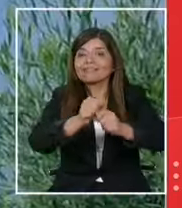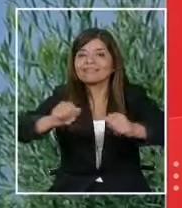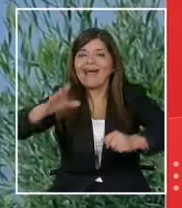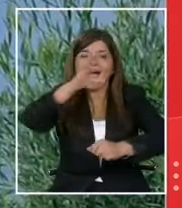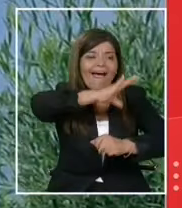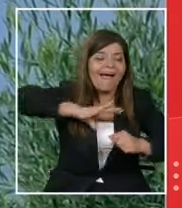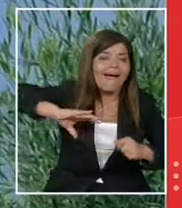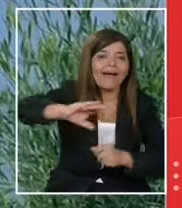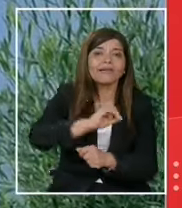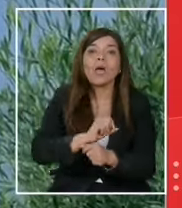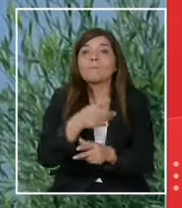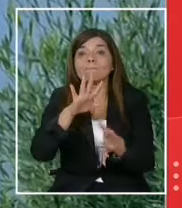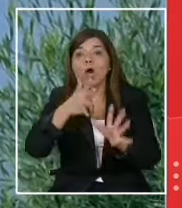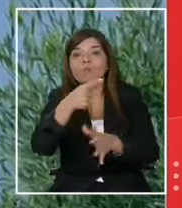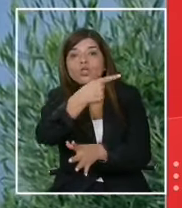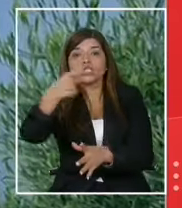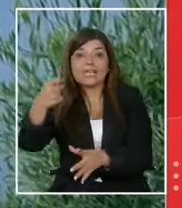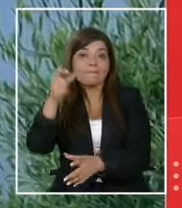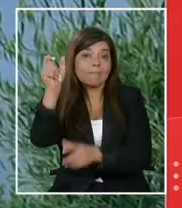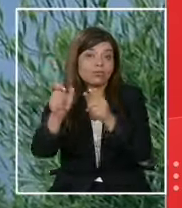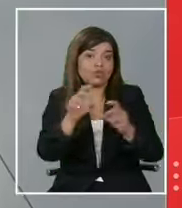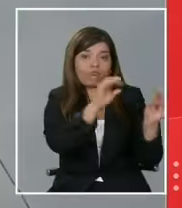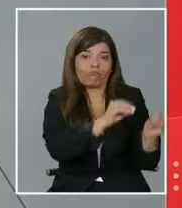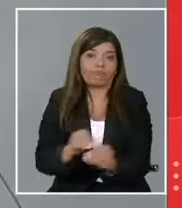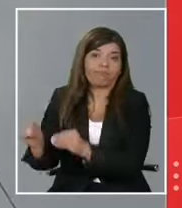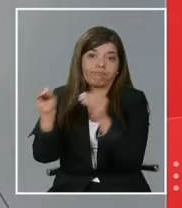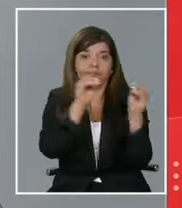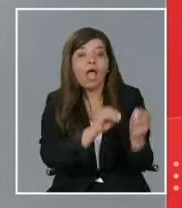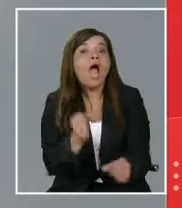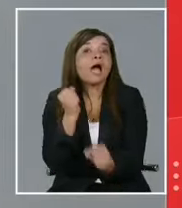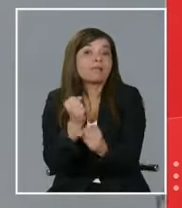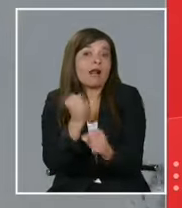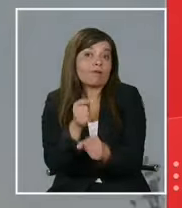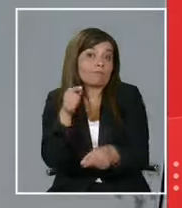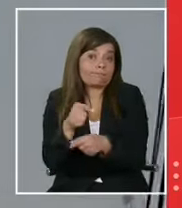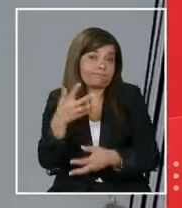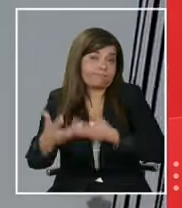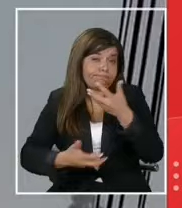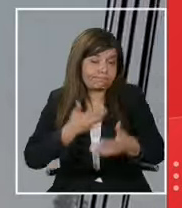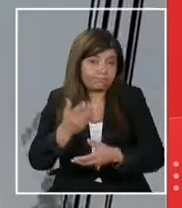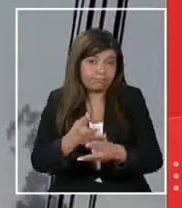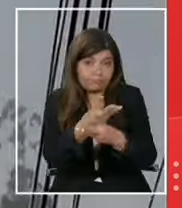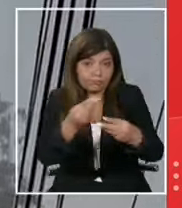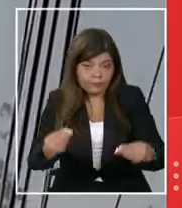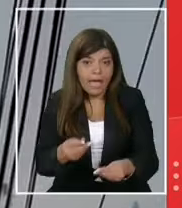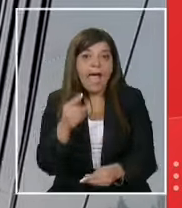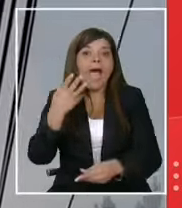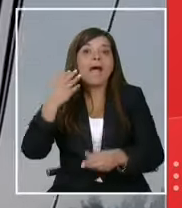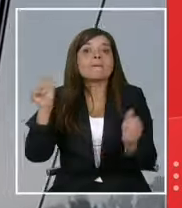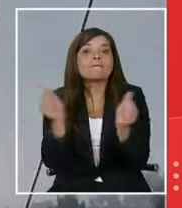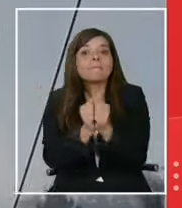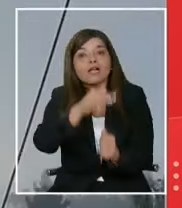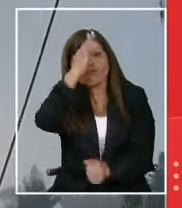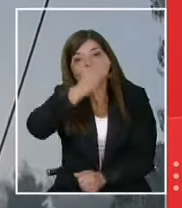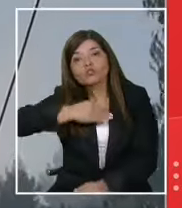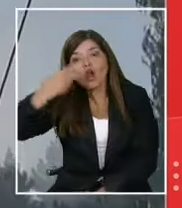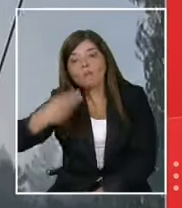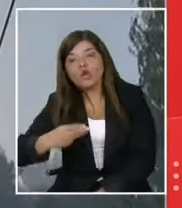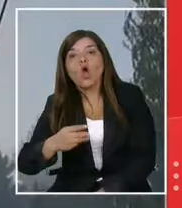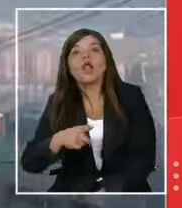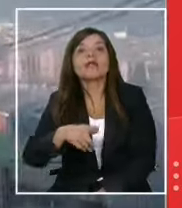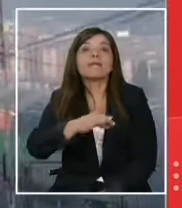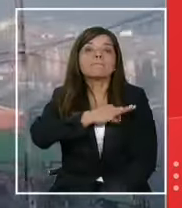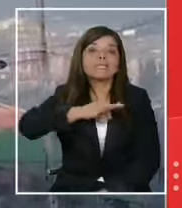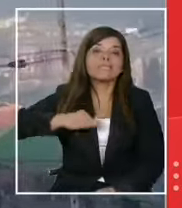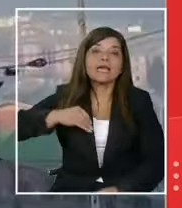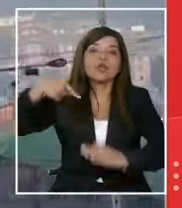los recursos de cerca de 100 personas que hubo que trasladar para trabajar en ese incendio, y ahora junto a los equipos de la municipalidad y por cierto el Ministerio del